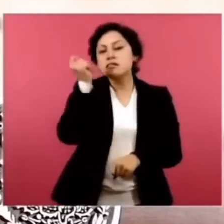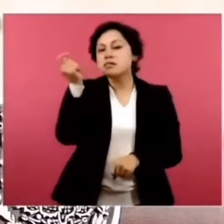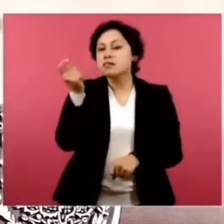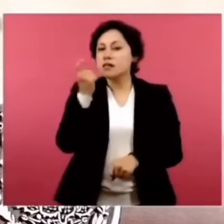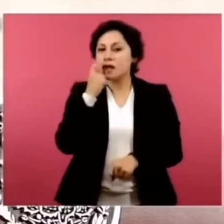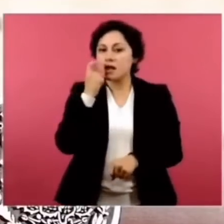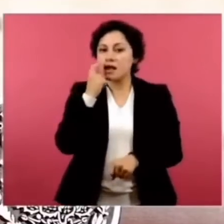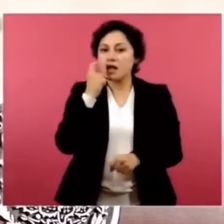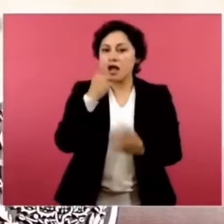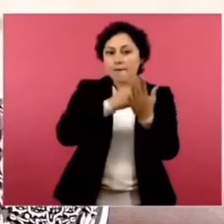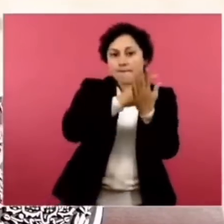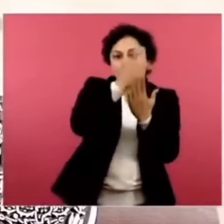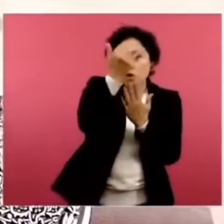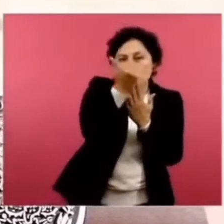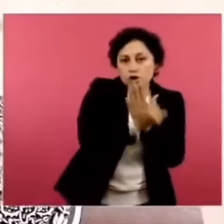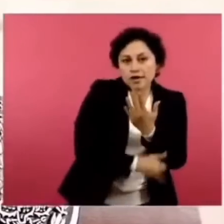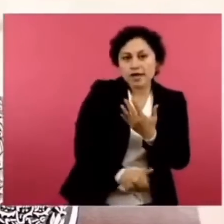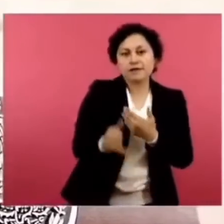Y si nos